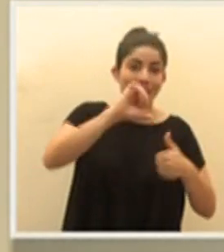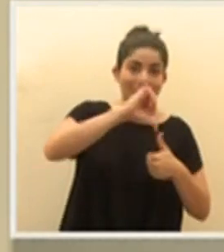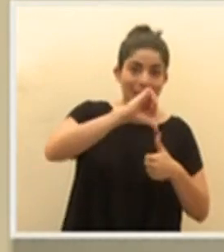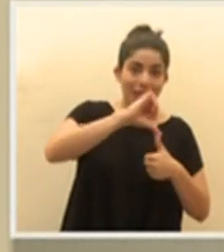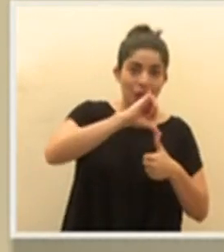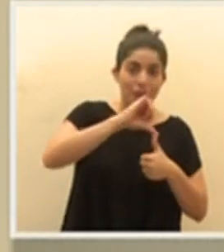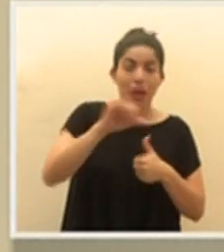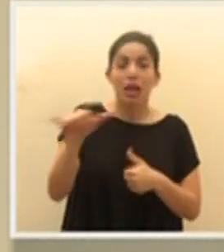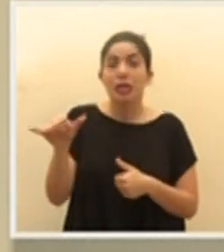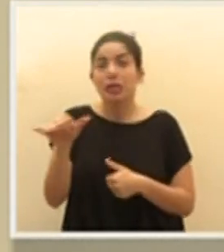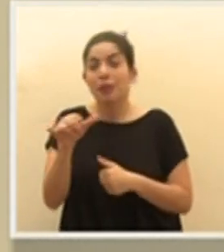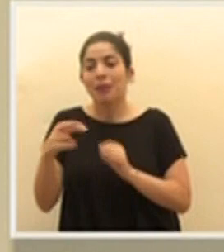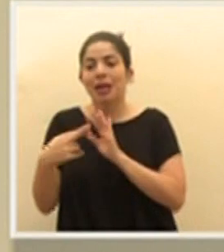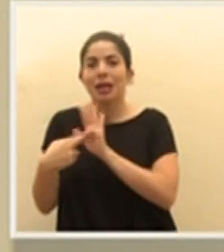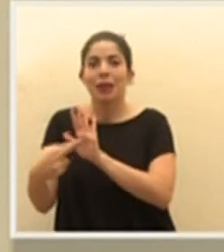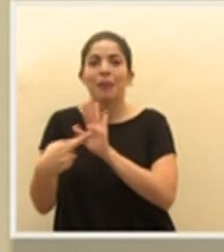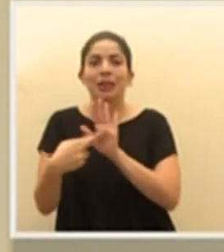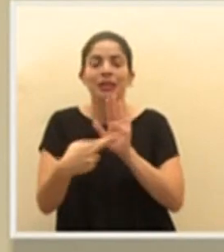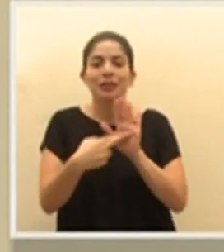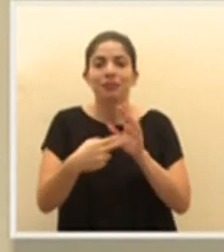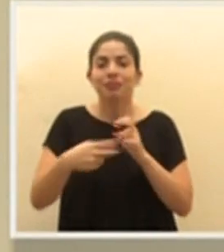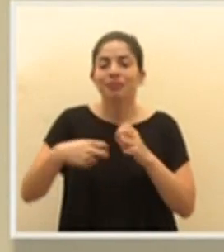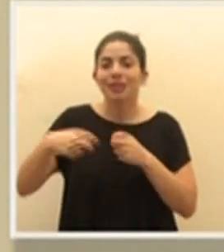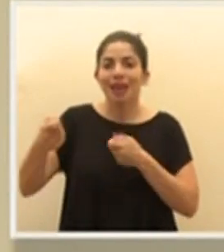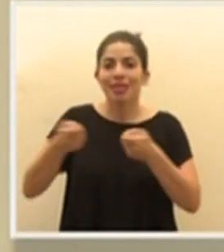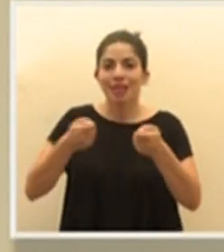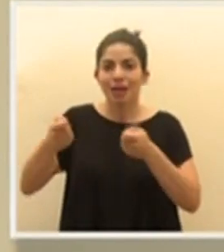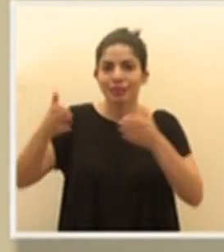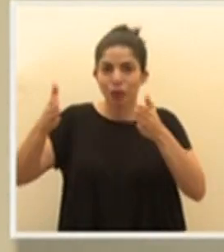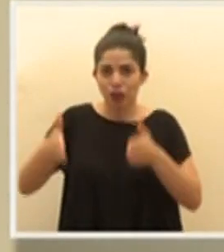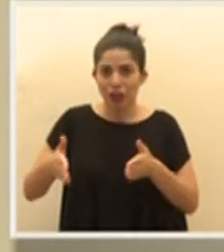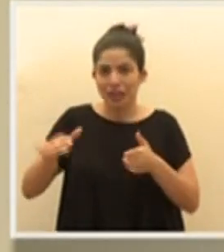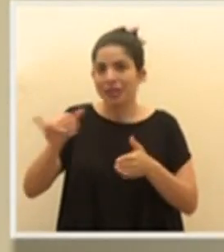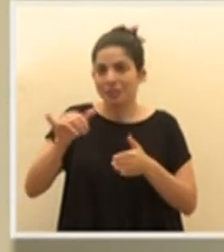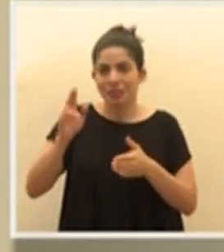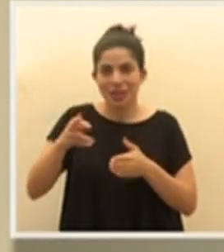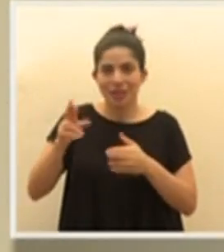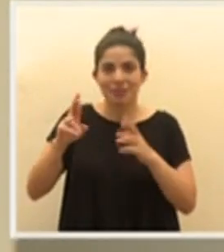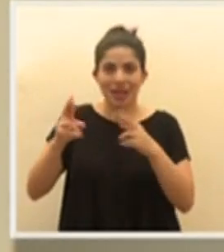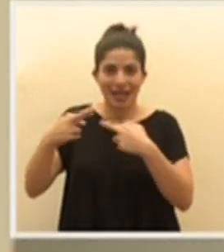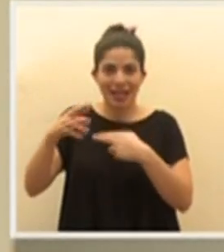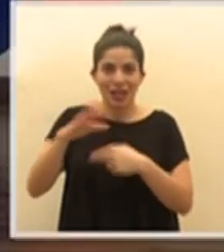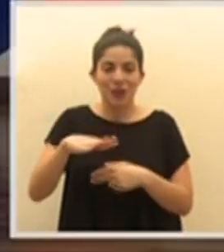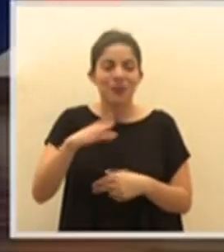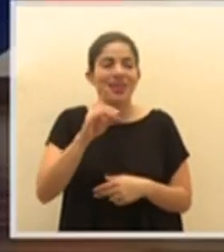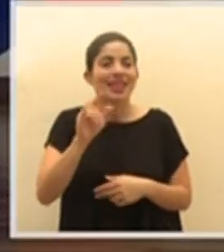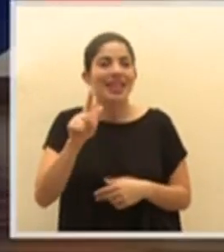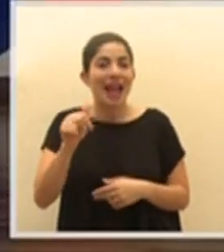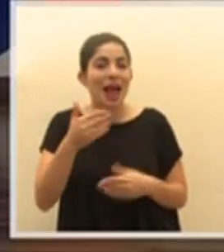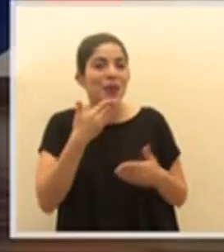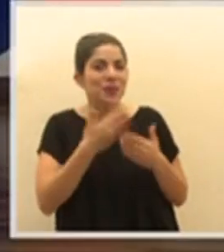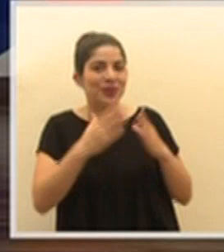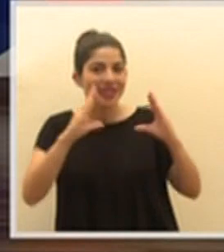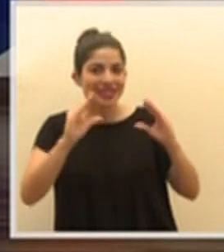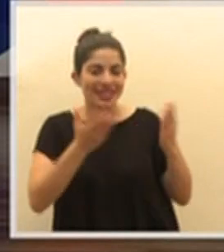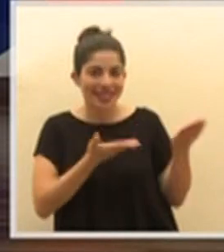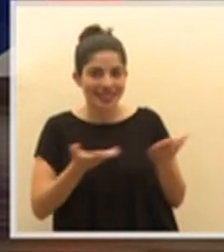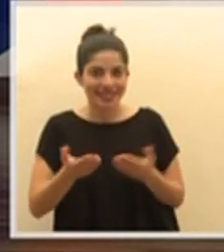centroamericana, así como los representantes de los transportistas también de nuestra región. Doña Diala, muy buenas tardes.